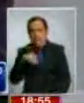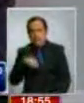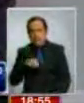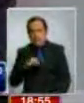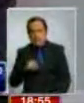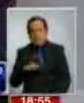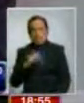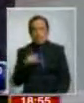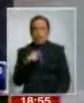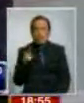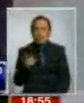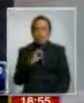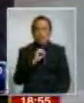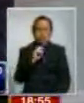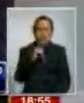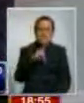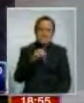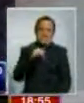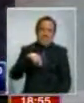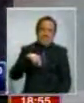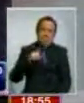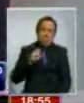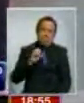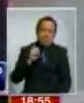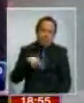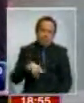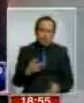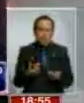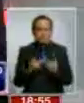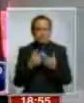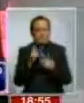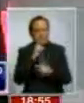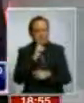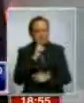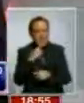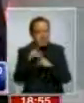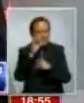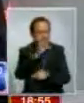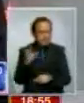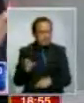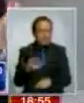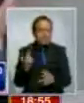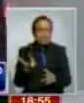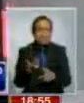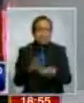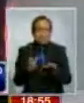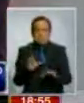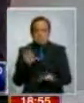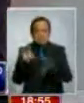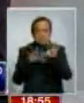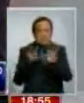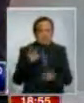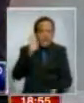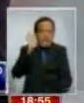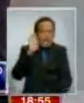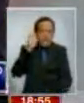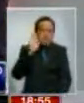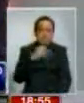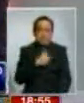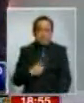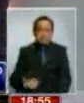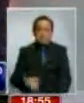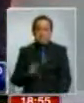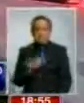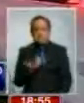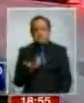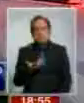Nosotros tenemos ese, como quien dice, ese bálsamo. Tenemos varias figuras de primera en la cancha. Uh-huh. Y eso me deja contento.